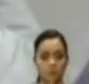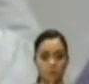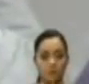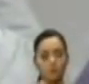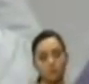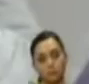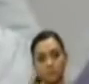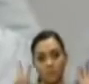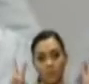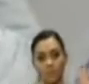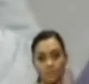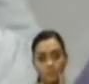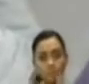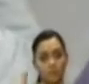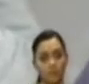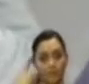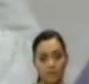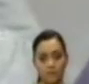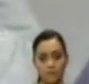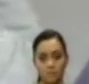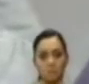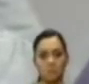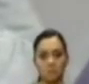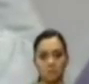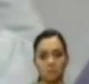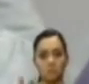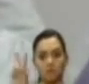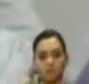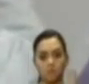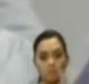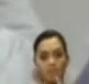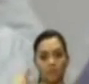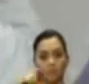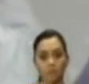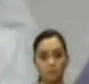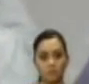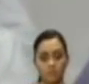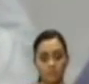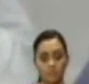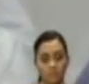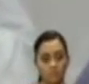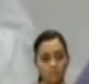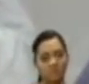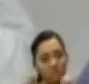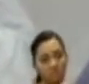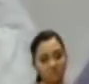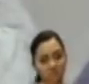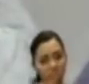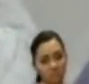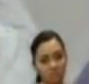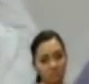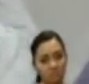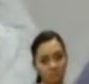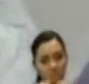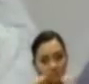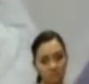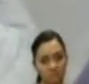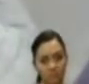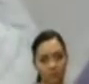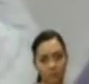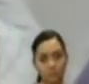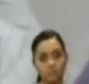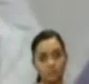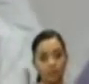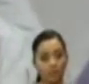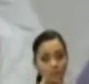millones de dólares. El primer trimestre perdimos más de 2.000 millones de dólares en ingresos petroleros. Por supuesto que va a afectar pues, el nivel de liquidez de la economía. Algunos quieren